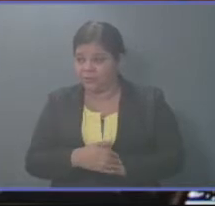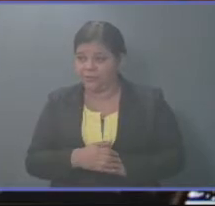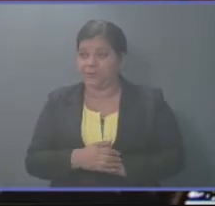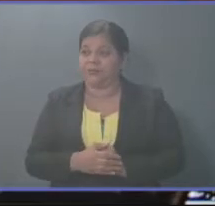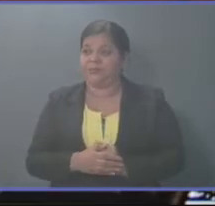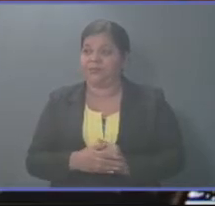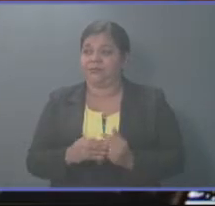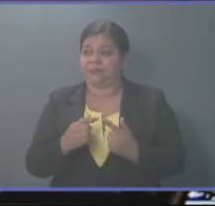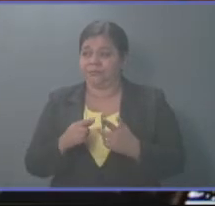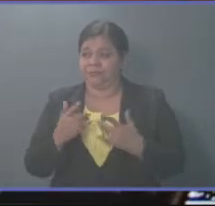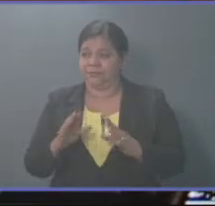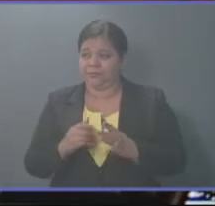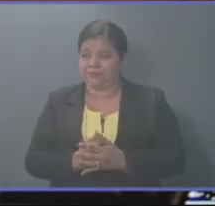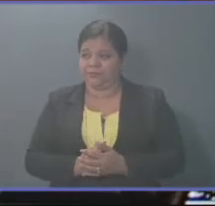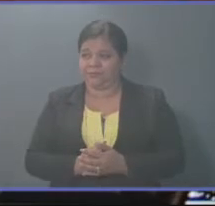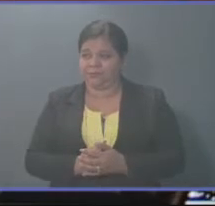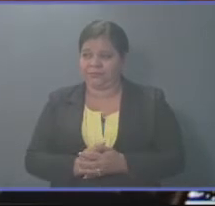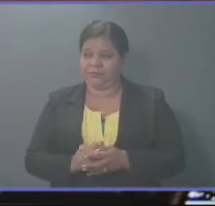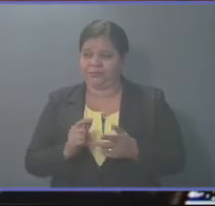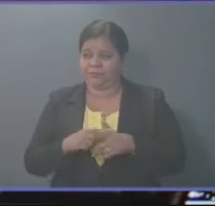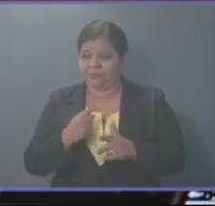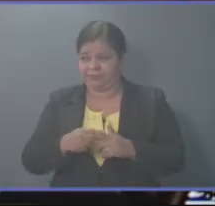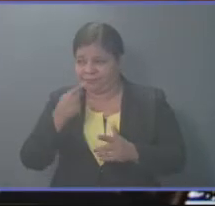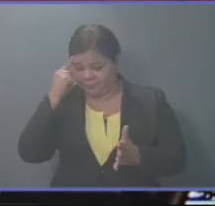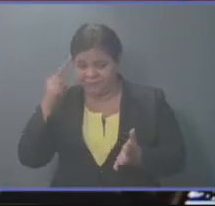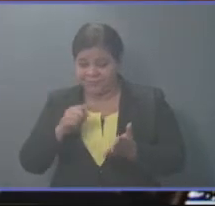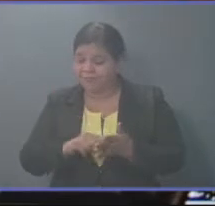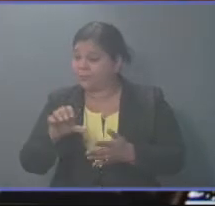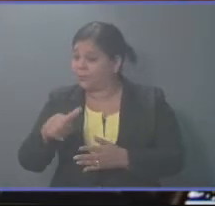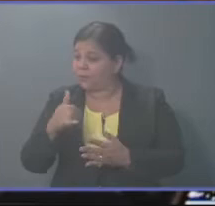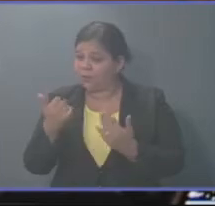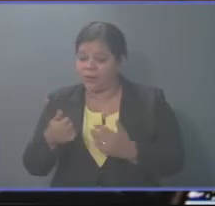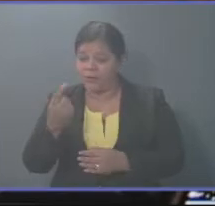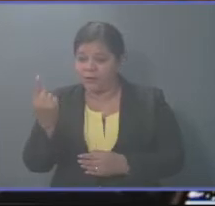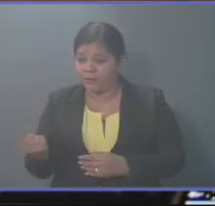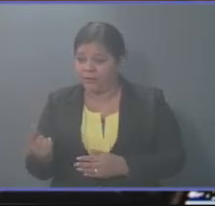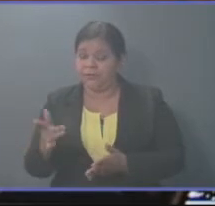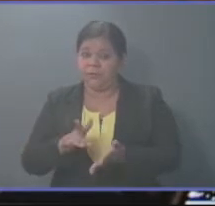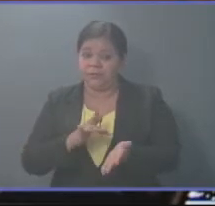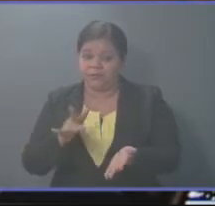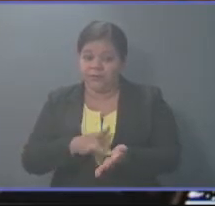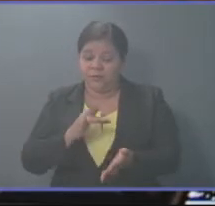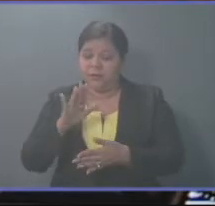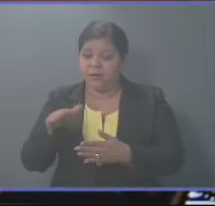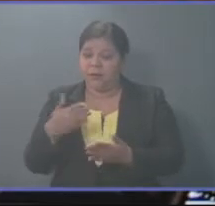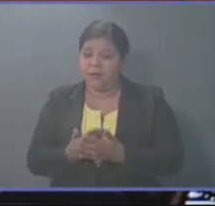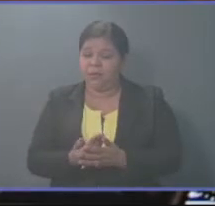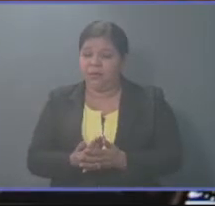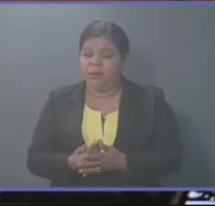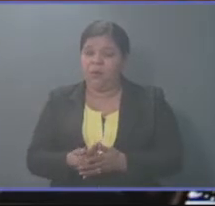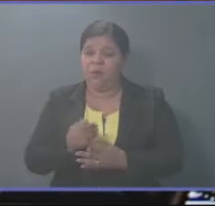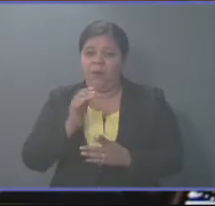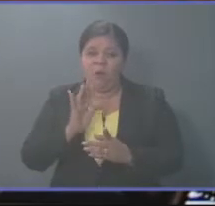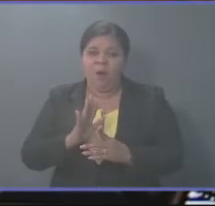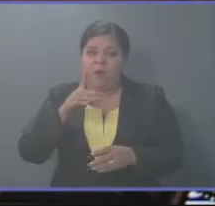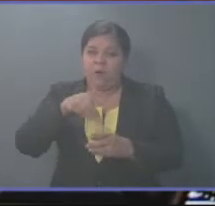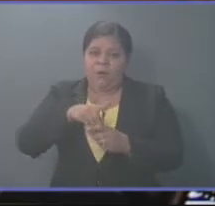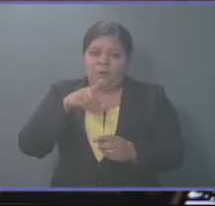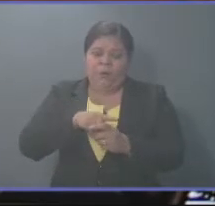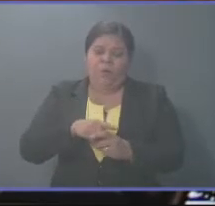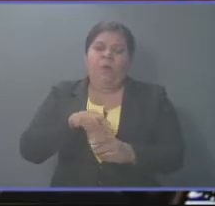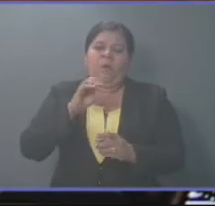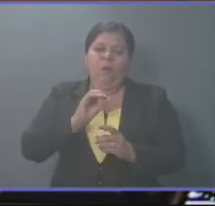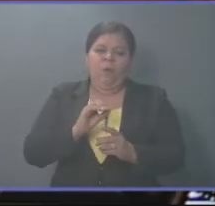carnal en menor de 15 años de edad o en otra persona, aprovechándose de su enajenación mental, de su estado